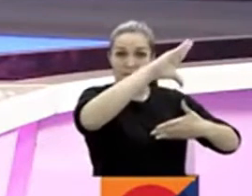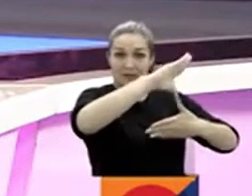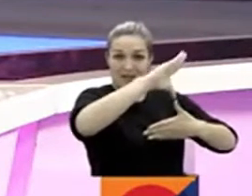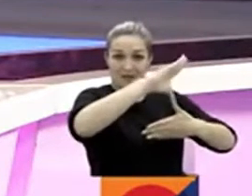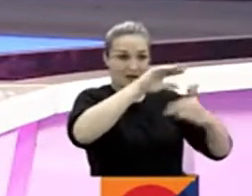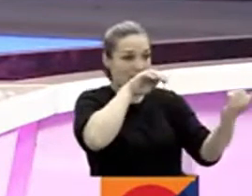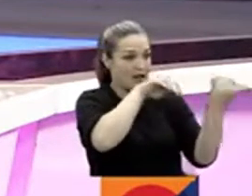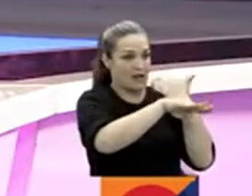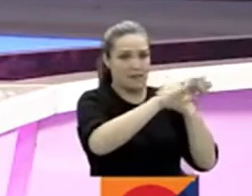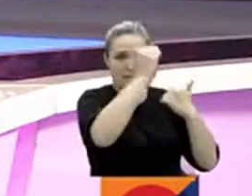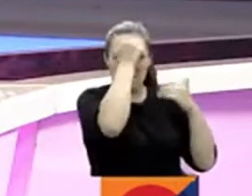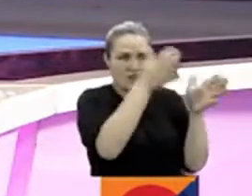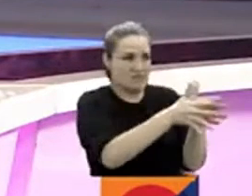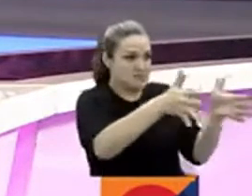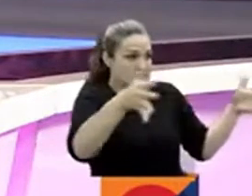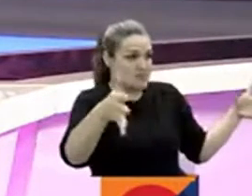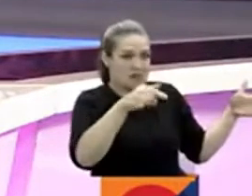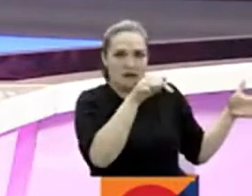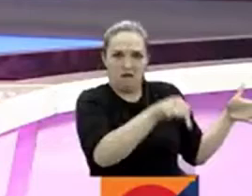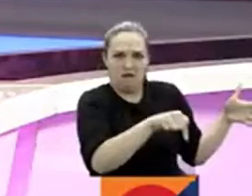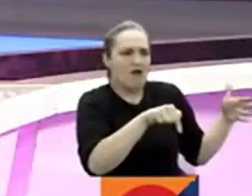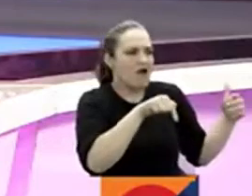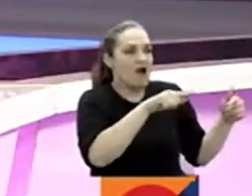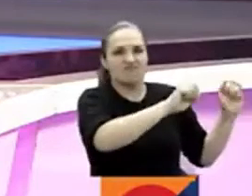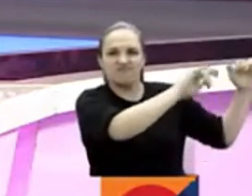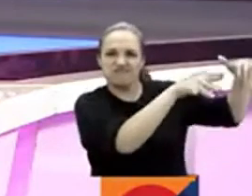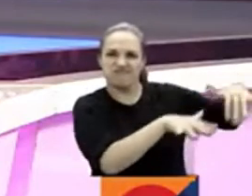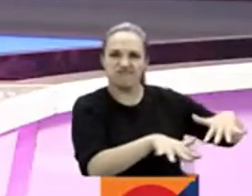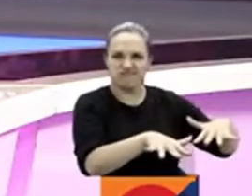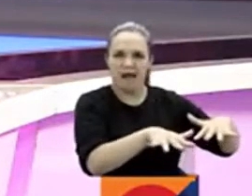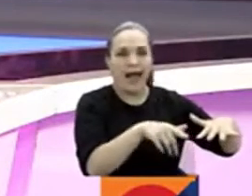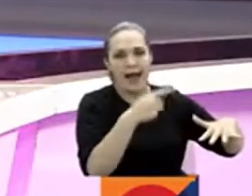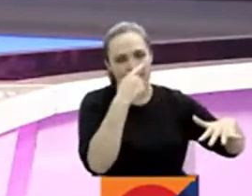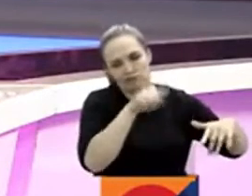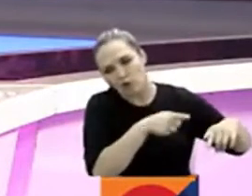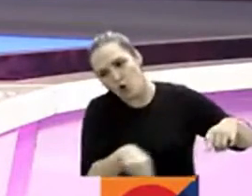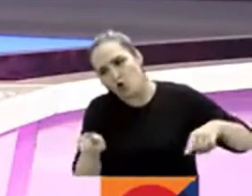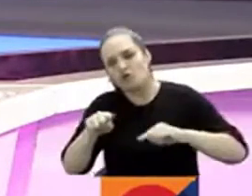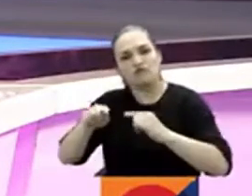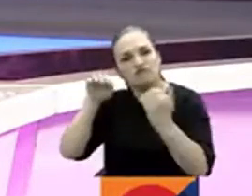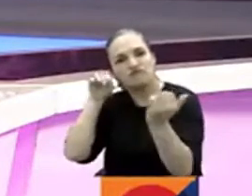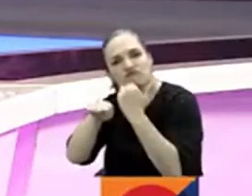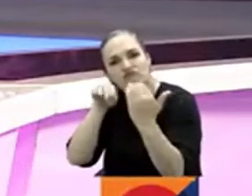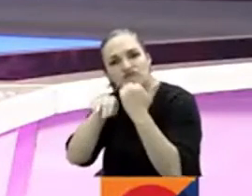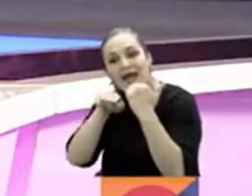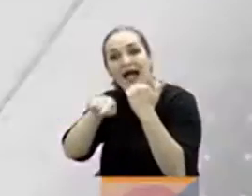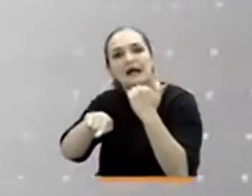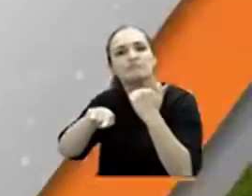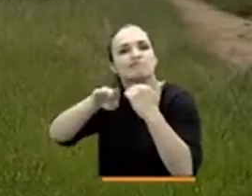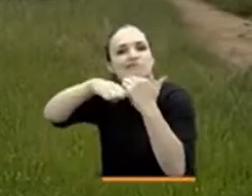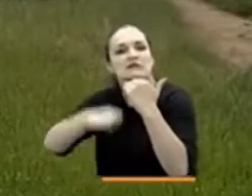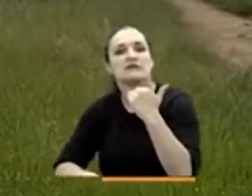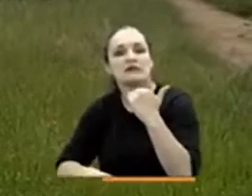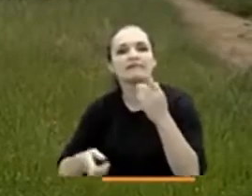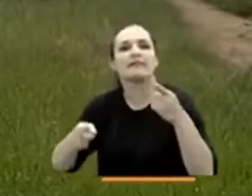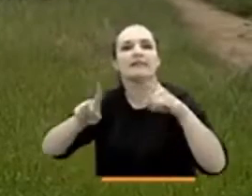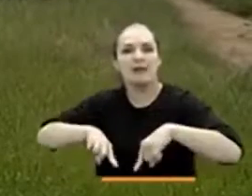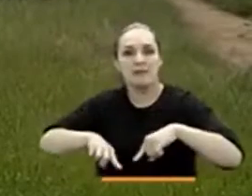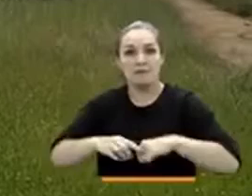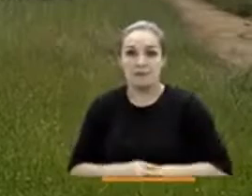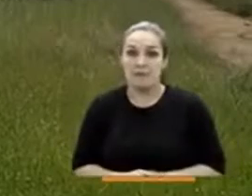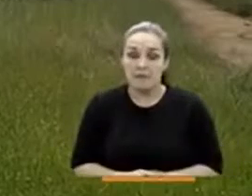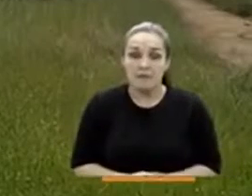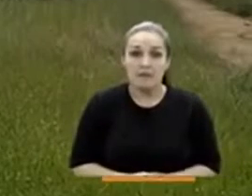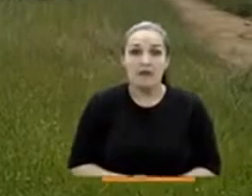la carretera alterna estará cerrada. Más detalles con Rubén Zúñiga, periodista de Radio Nacional. La carretera alterna,